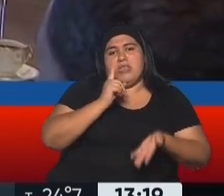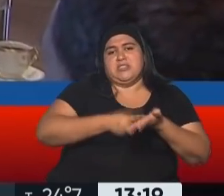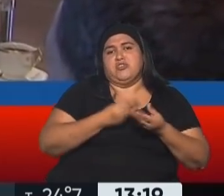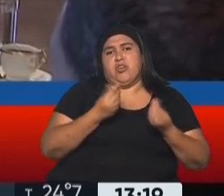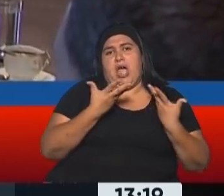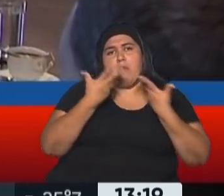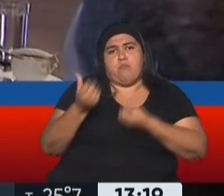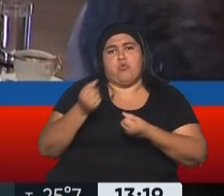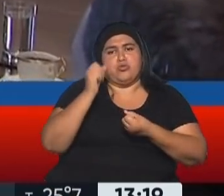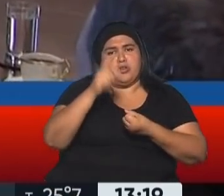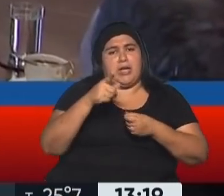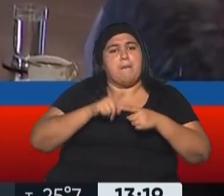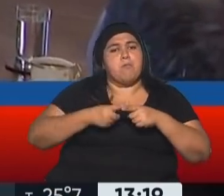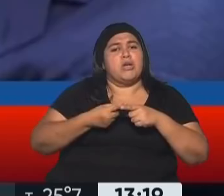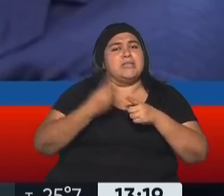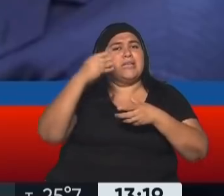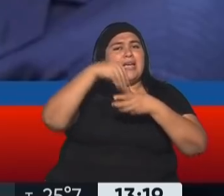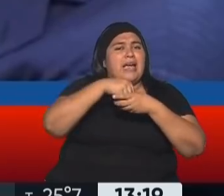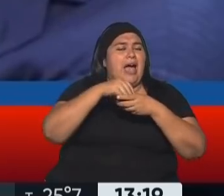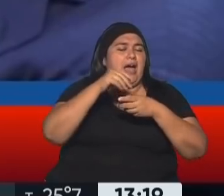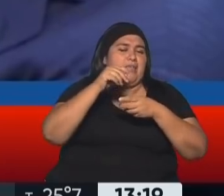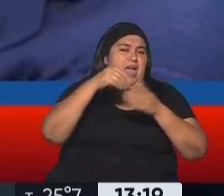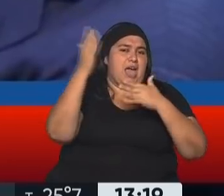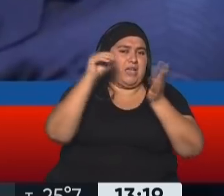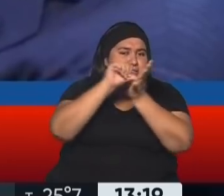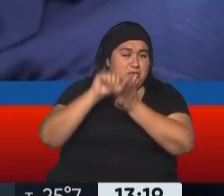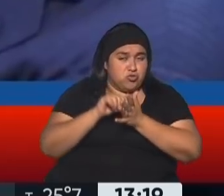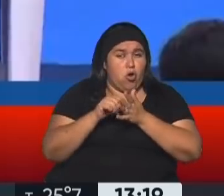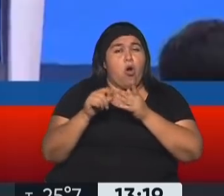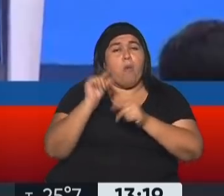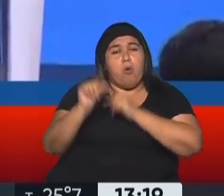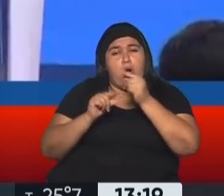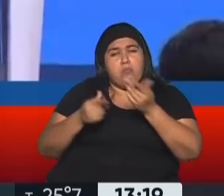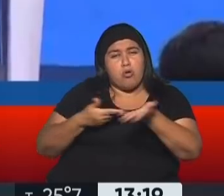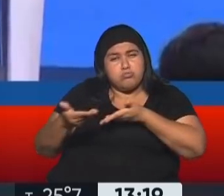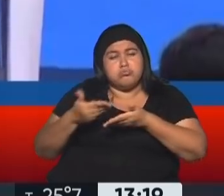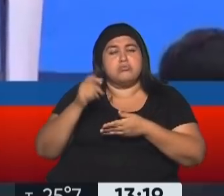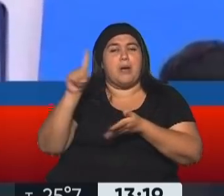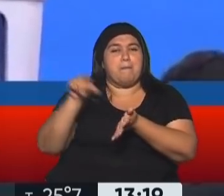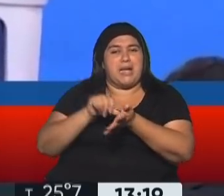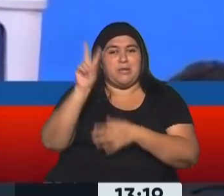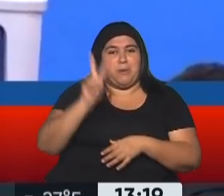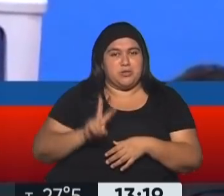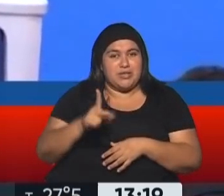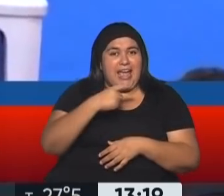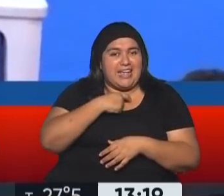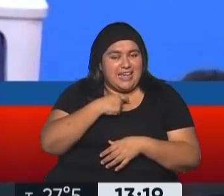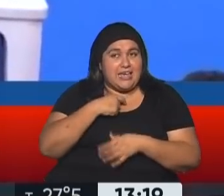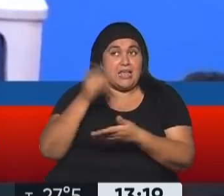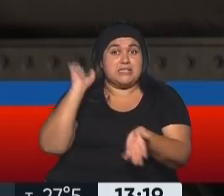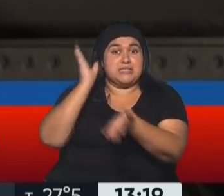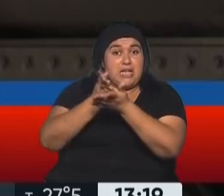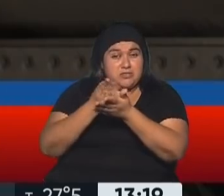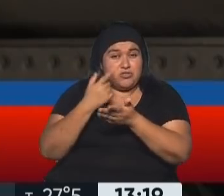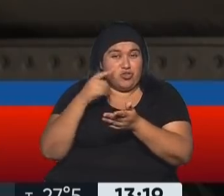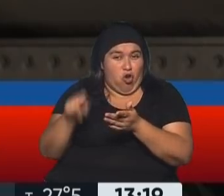audaces modificaciones de su política exterior, un acercamiento a Venezuela, con quien abrió conversaciones sobre la posibilidad de aliviar las sanciones contra el